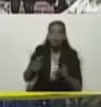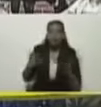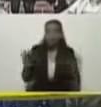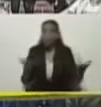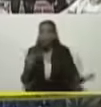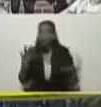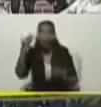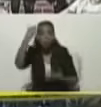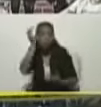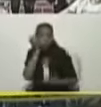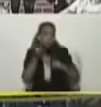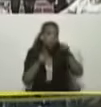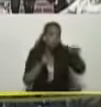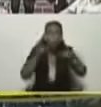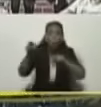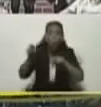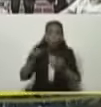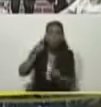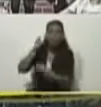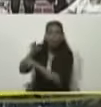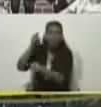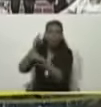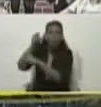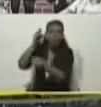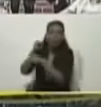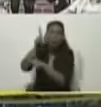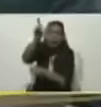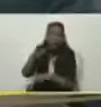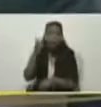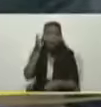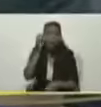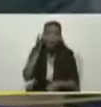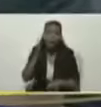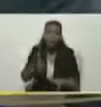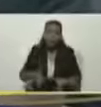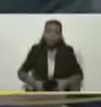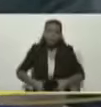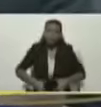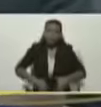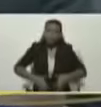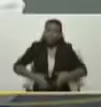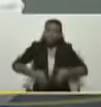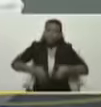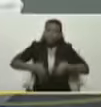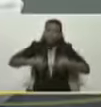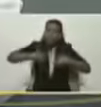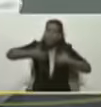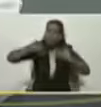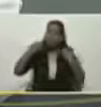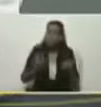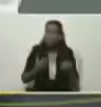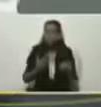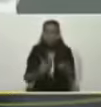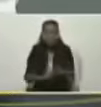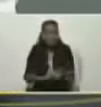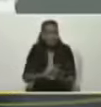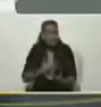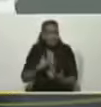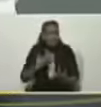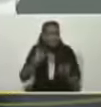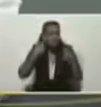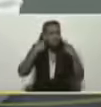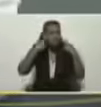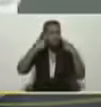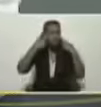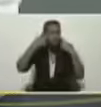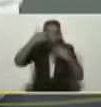Carmen Teresa, contra ustedes, uno lo que siente, yo siento indignación, pero al lado de